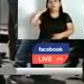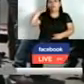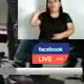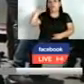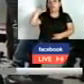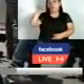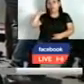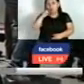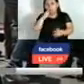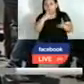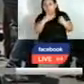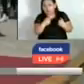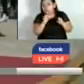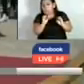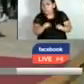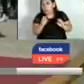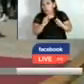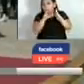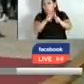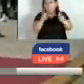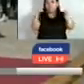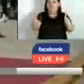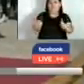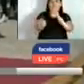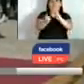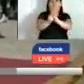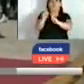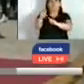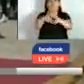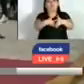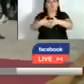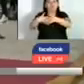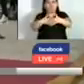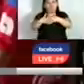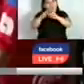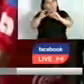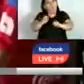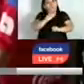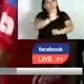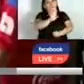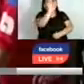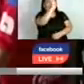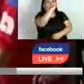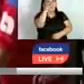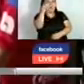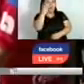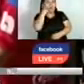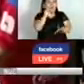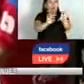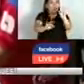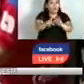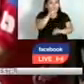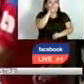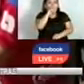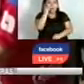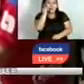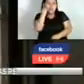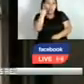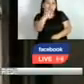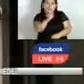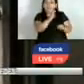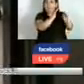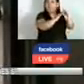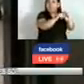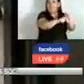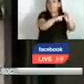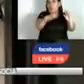es ofrecerles a las familias la opción de que el reencuentro se dé en Estados Unidos o en sus países de origen, a donde muchos padres fueron deportados,